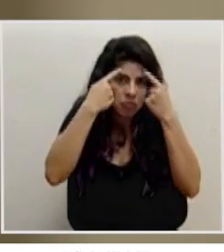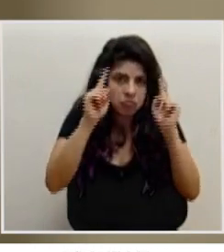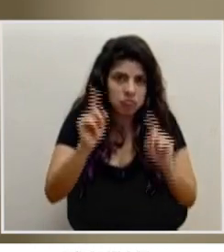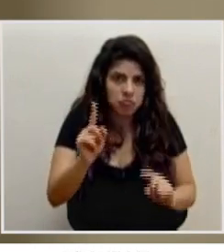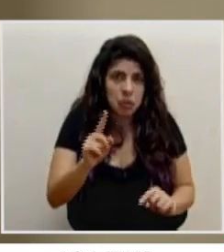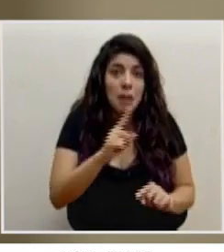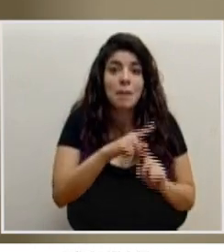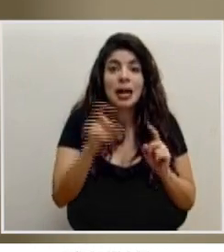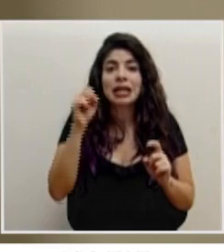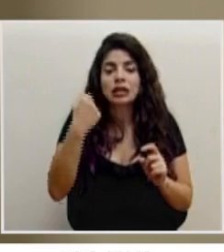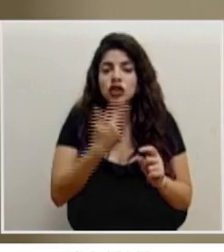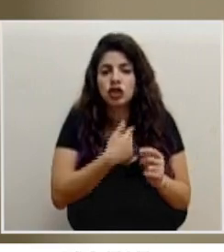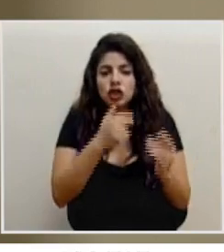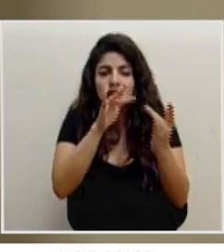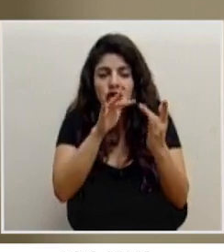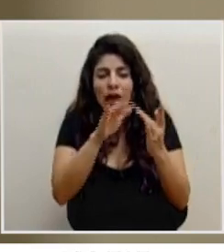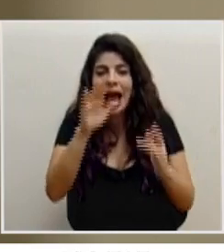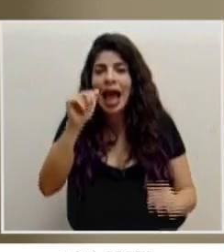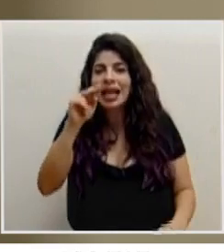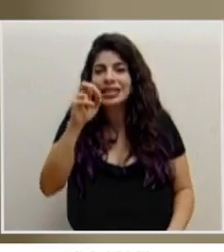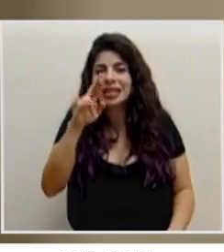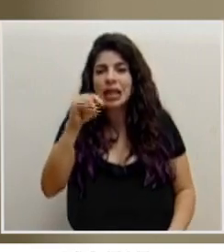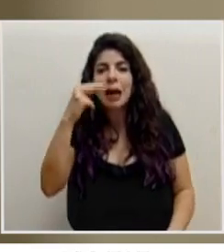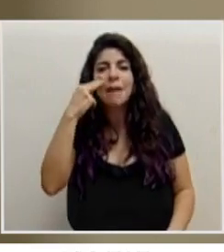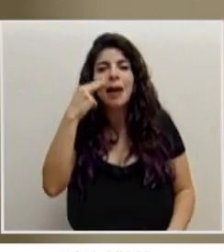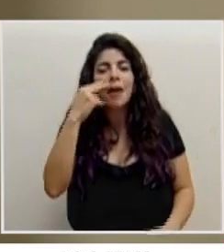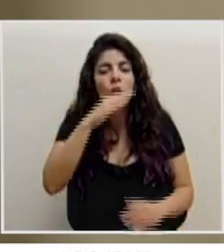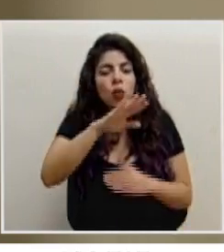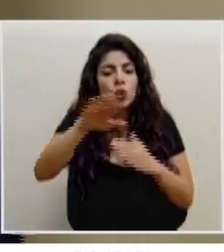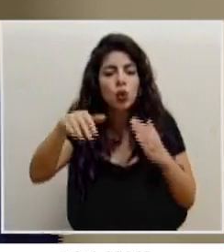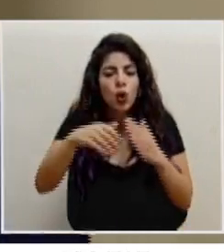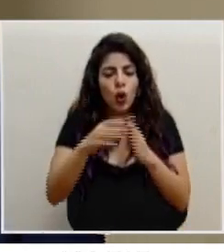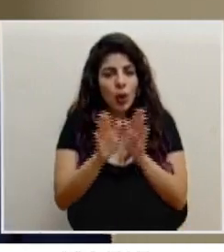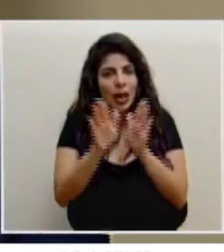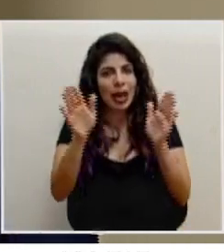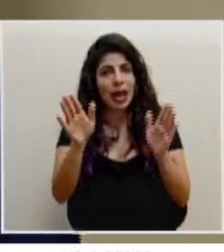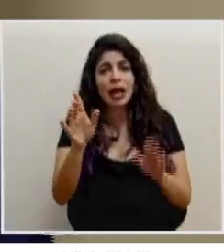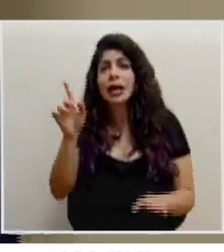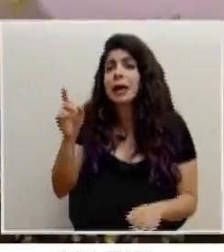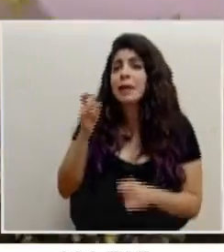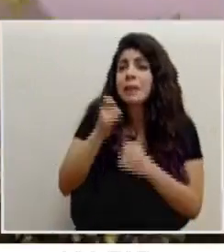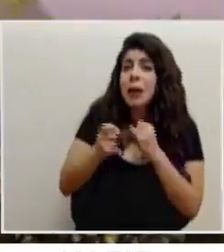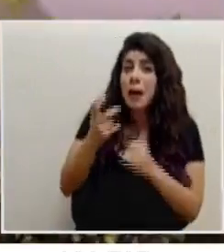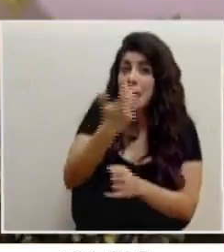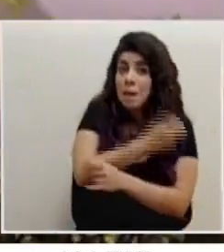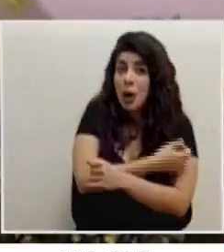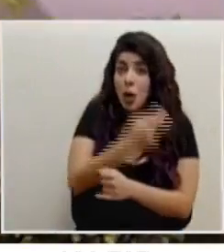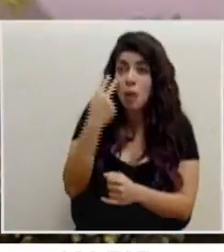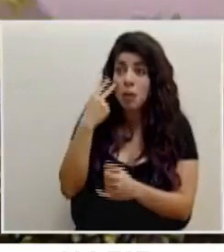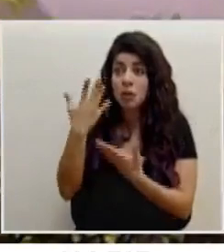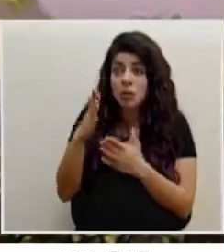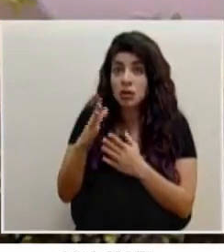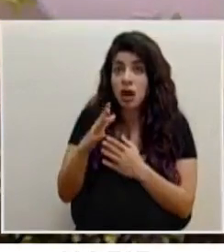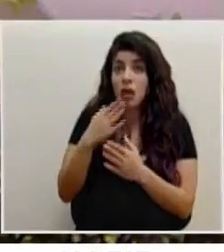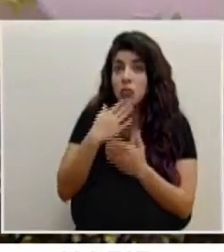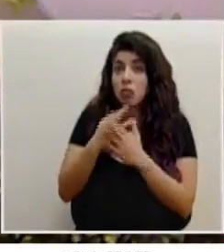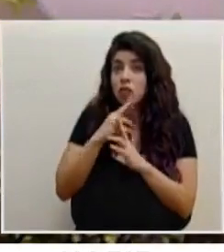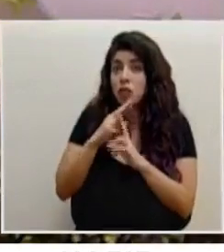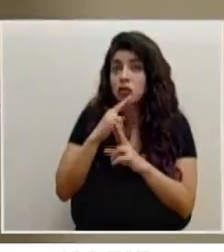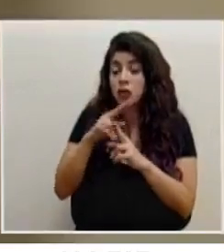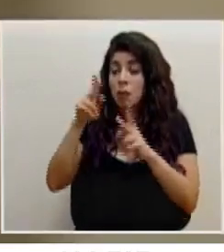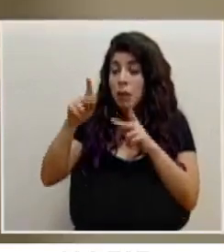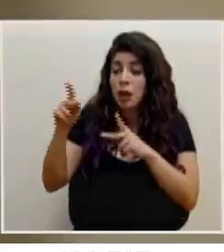sí teníamos que más bien hablar con Cancillería para ver todo el panorama completo. Okay, finalmente, perdón, ¿ya las vacunas se nota un efecto en el personal de salud y en adultos mayores?